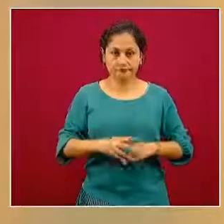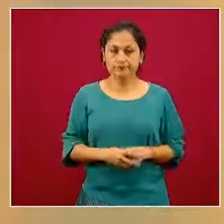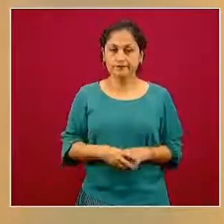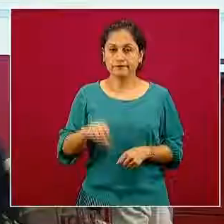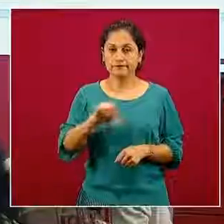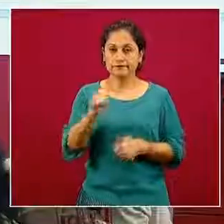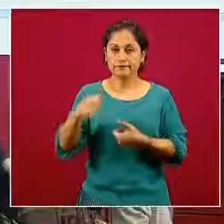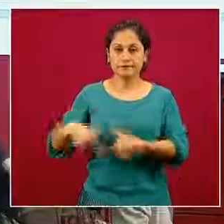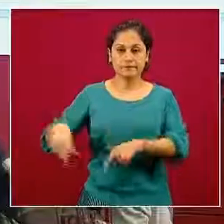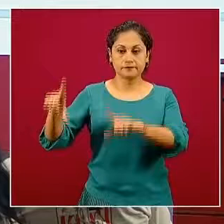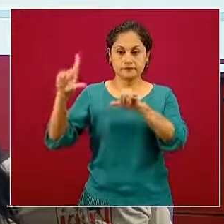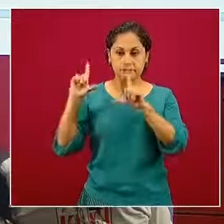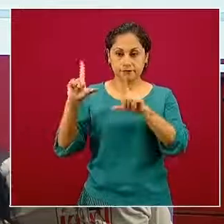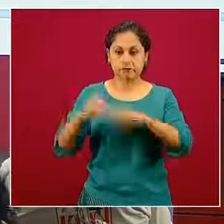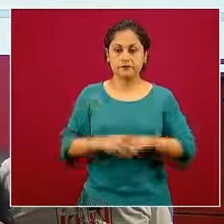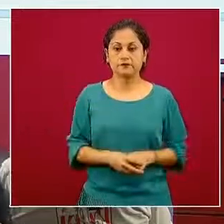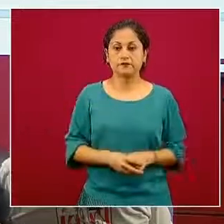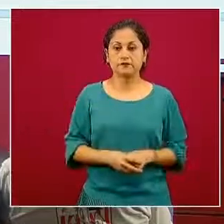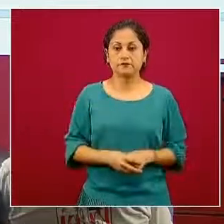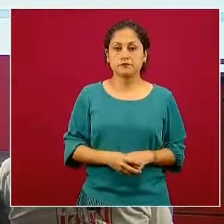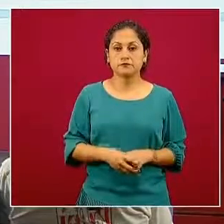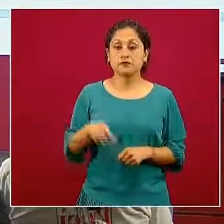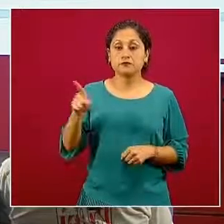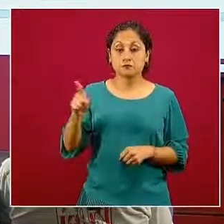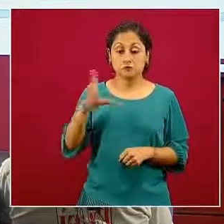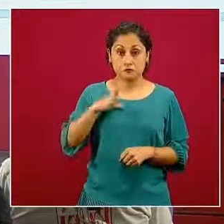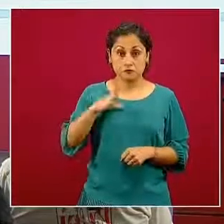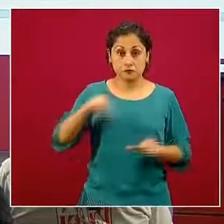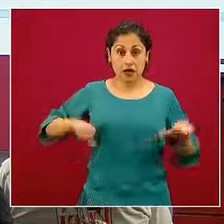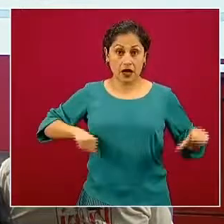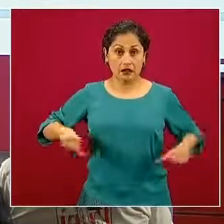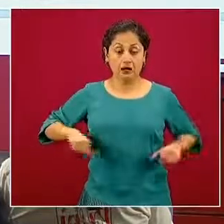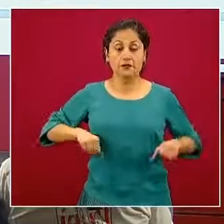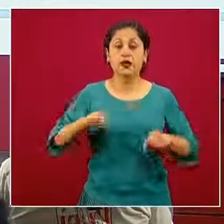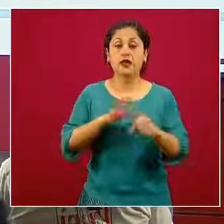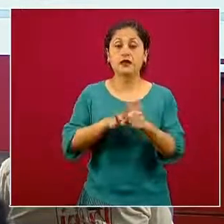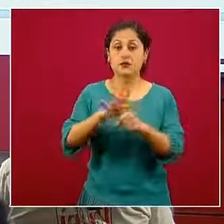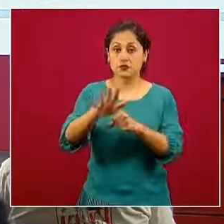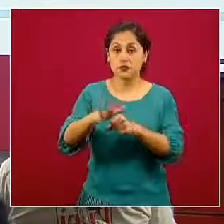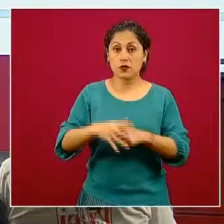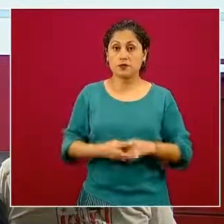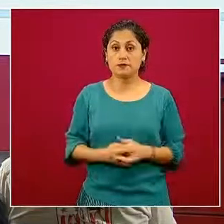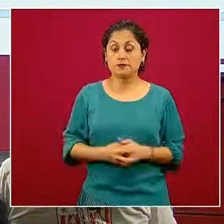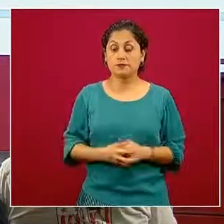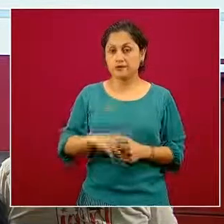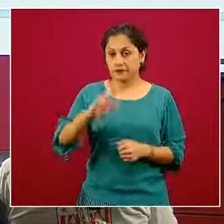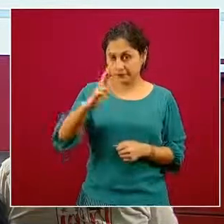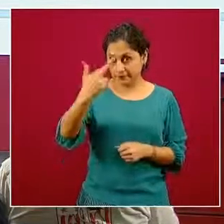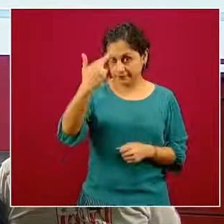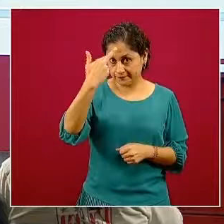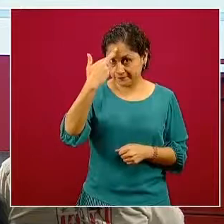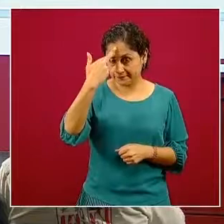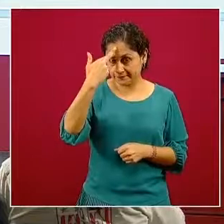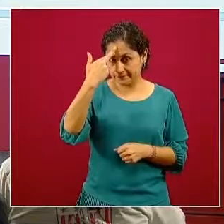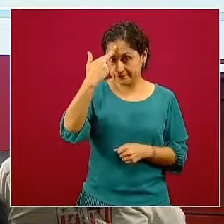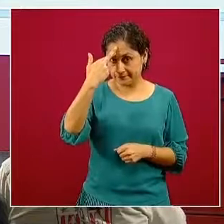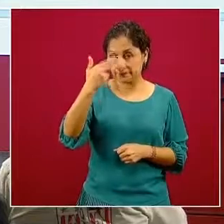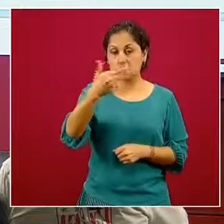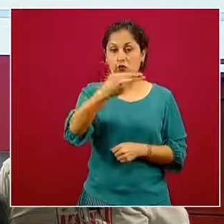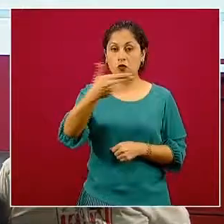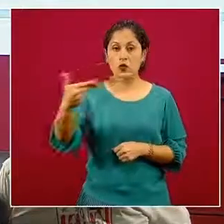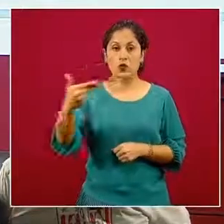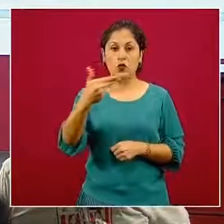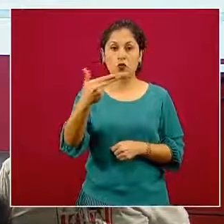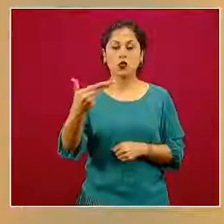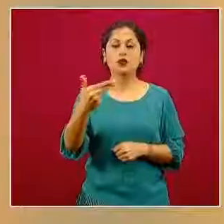repasemos rápidamente cuáles son las actividades. Recordemos que la actividad hotelera está restringida en el